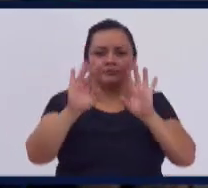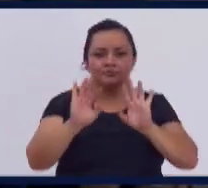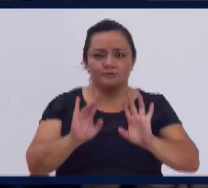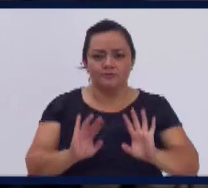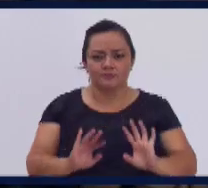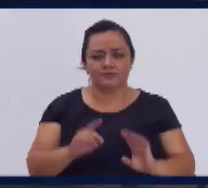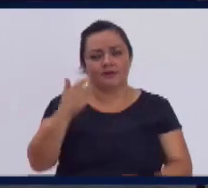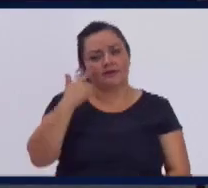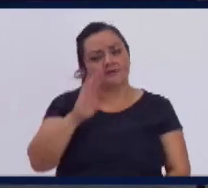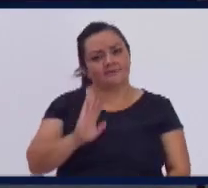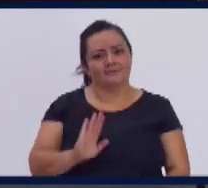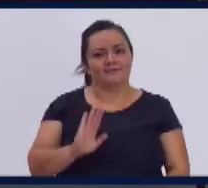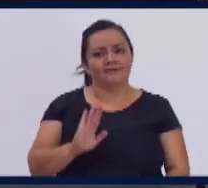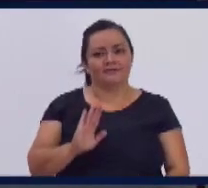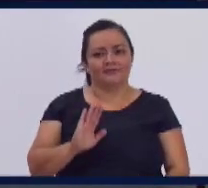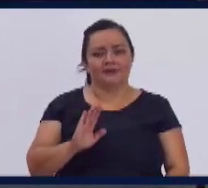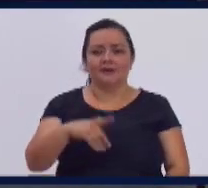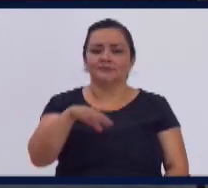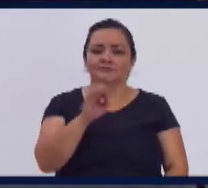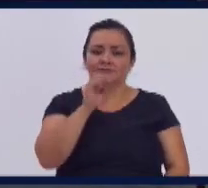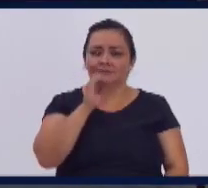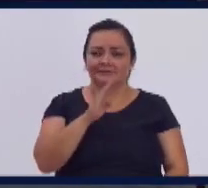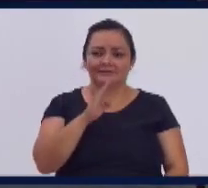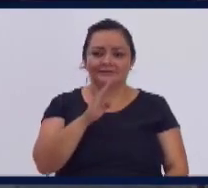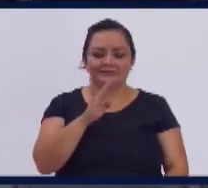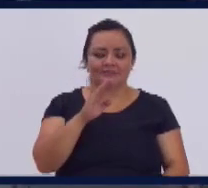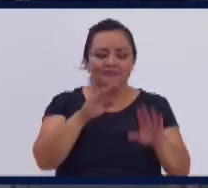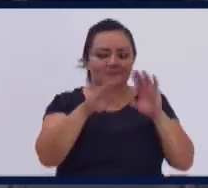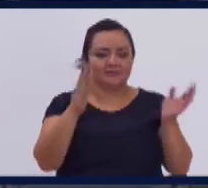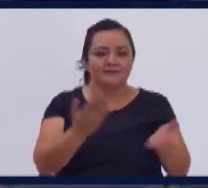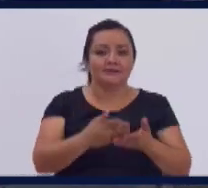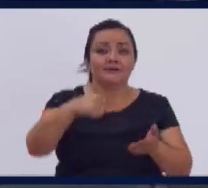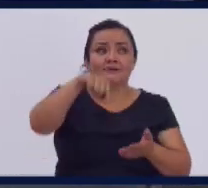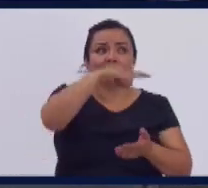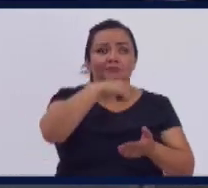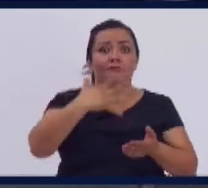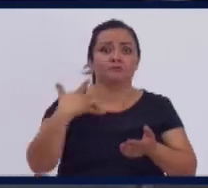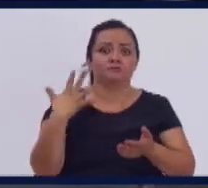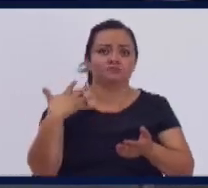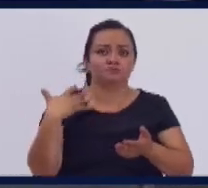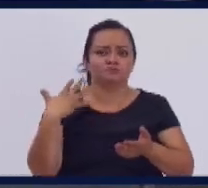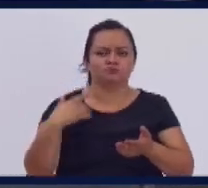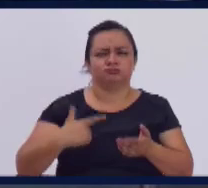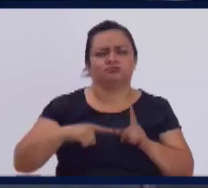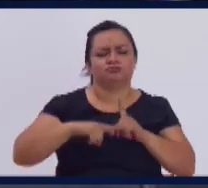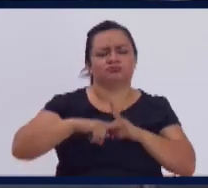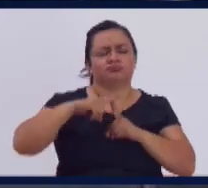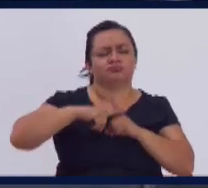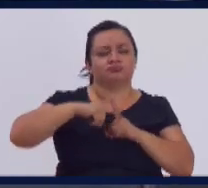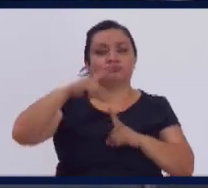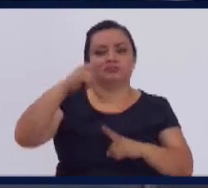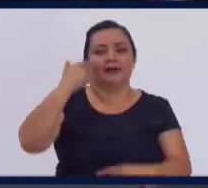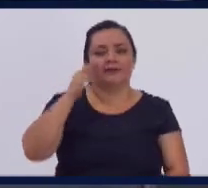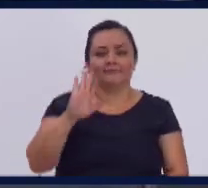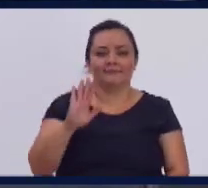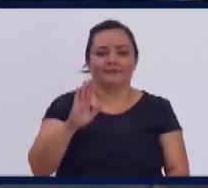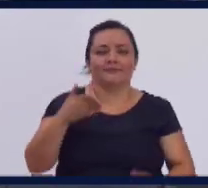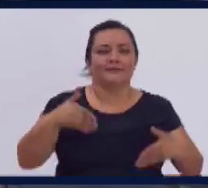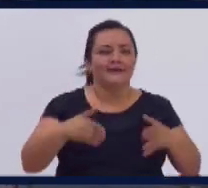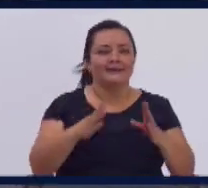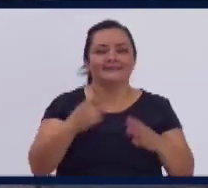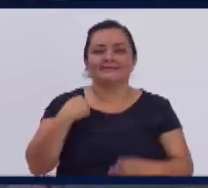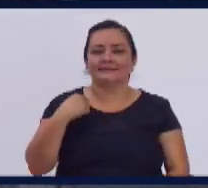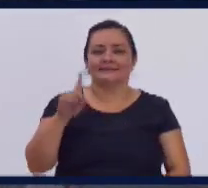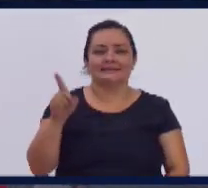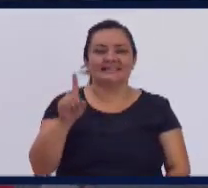Está hablando usted de algo que muchos han negado, que es el calentamiento global, que es obvio que todos lo sufrimos, porque antes carretera Santa Tecla, a